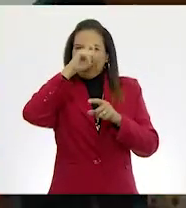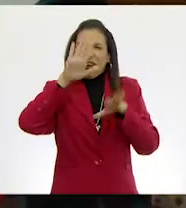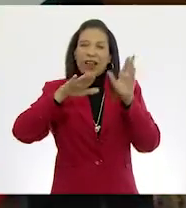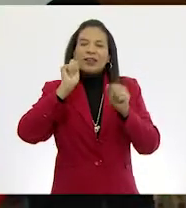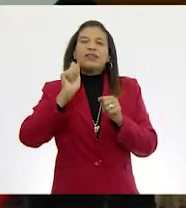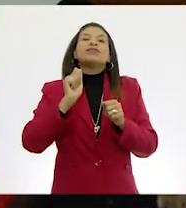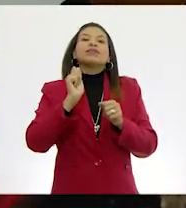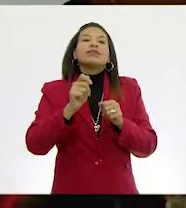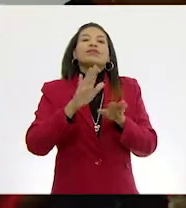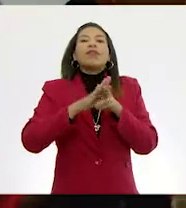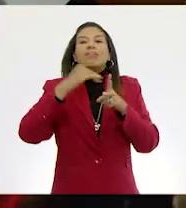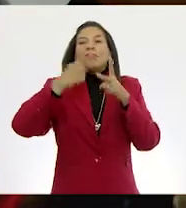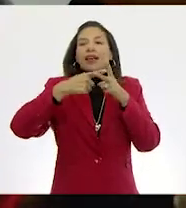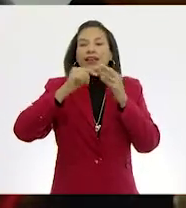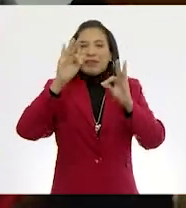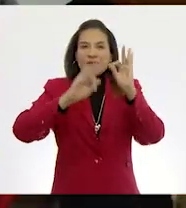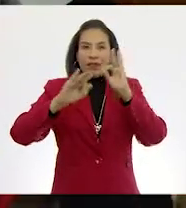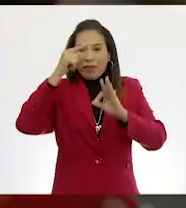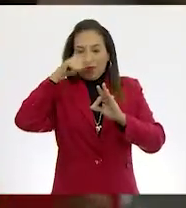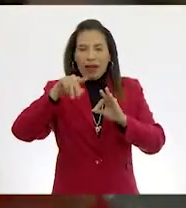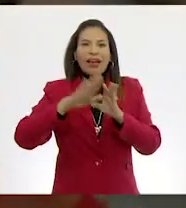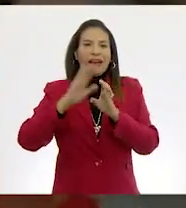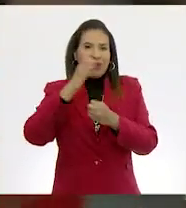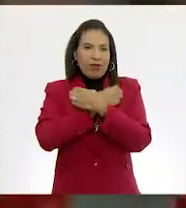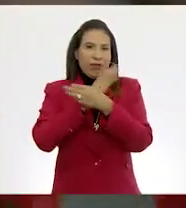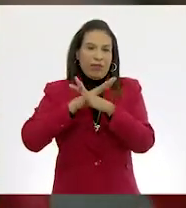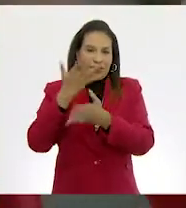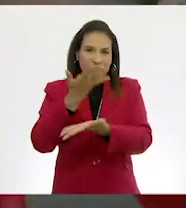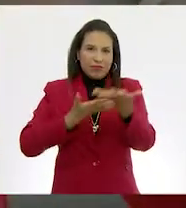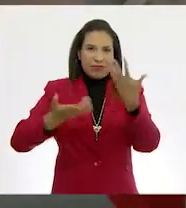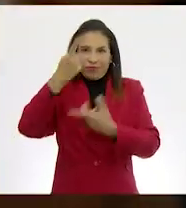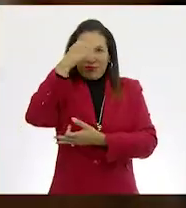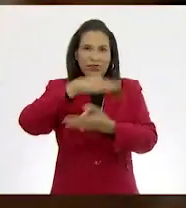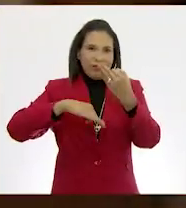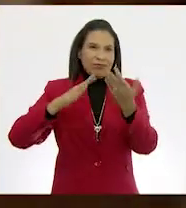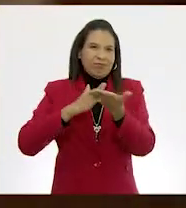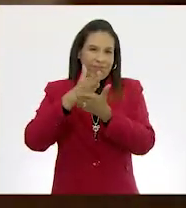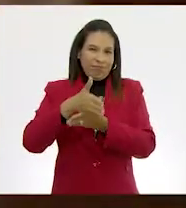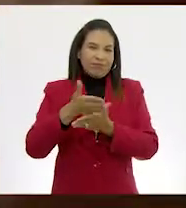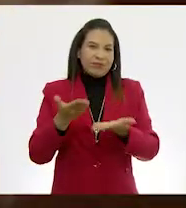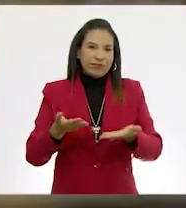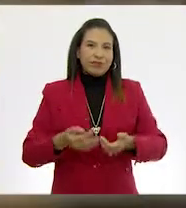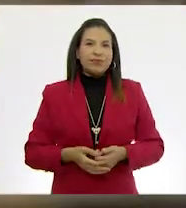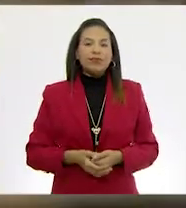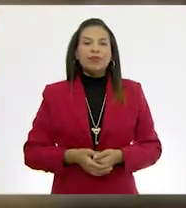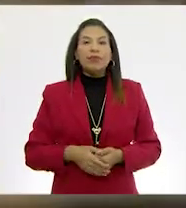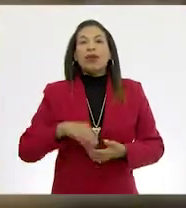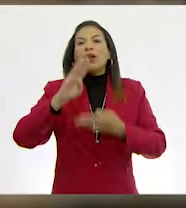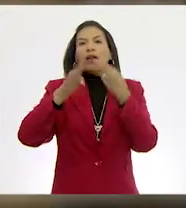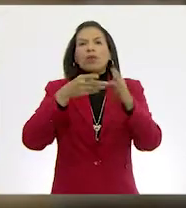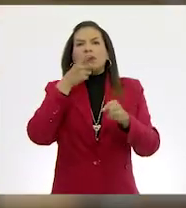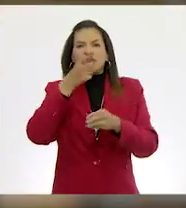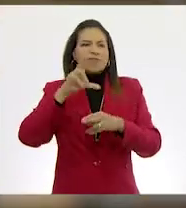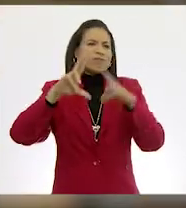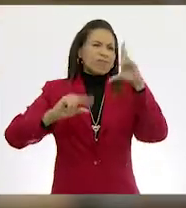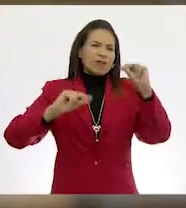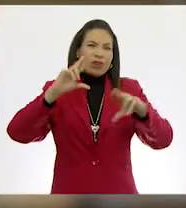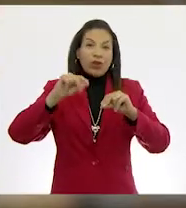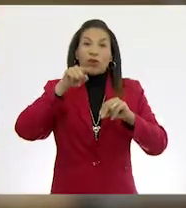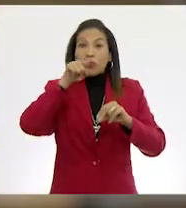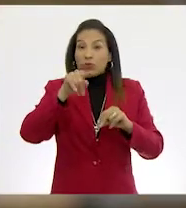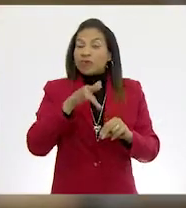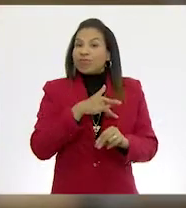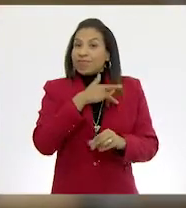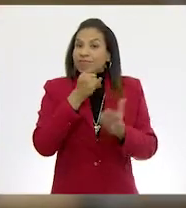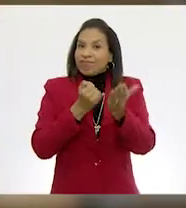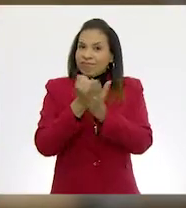física para así hacer la educación más interactiva y accesible para todos el mundo te puede decir que en el presente